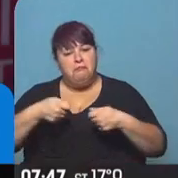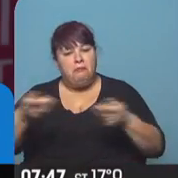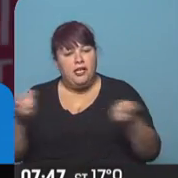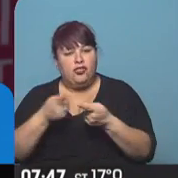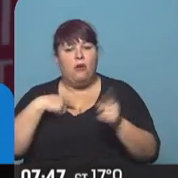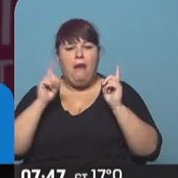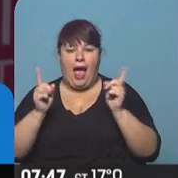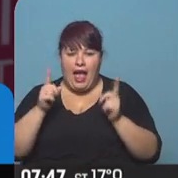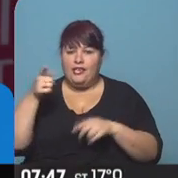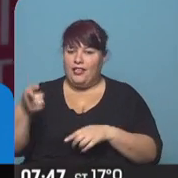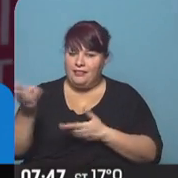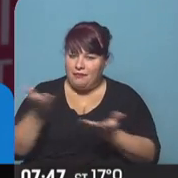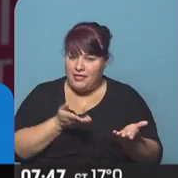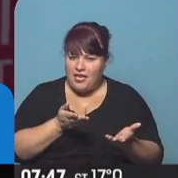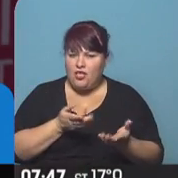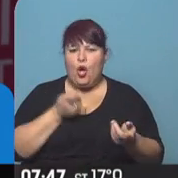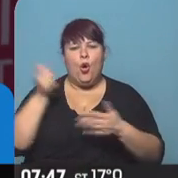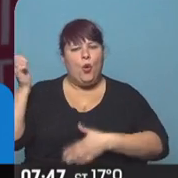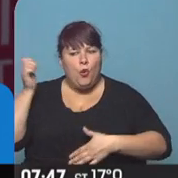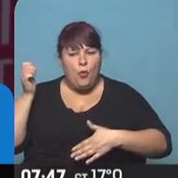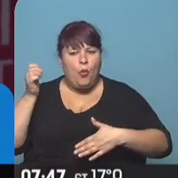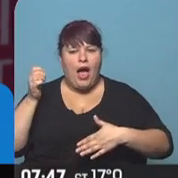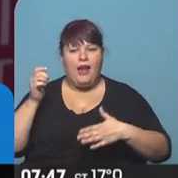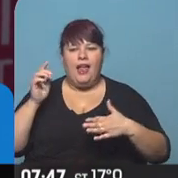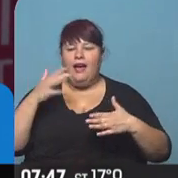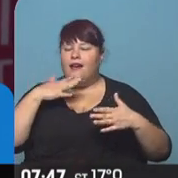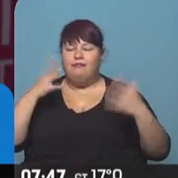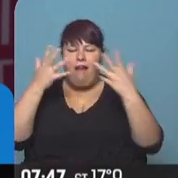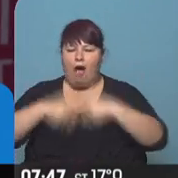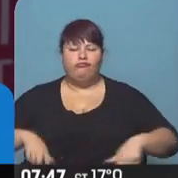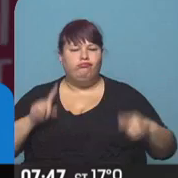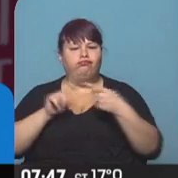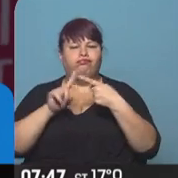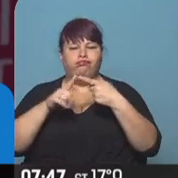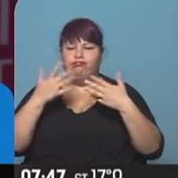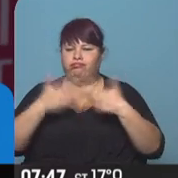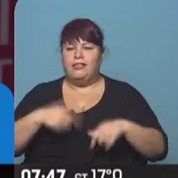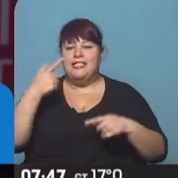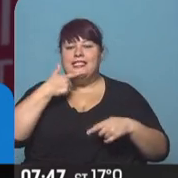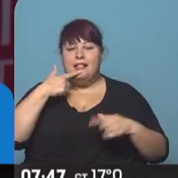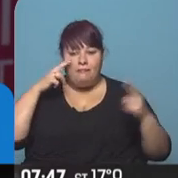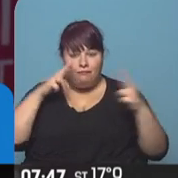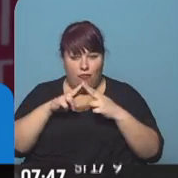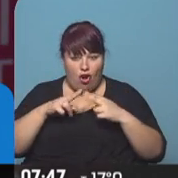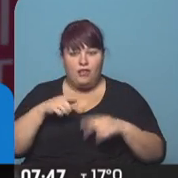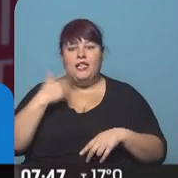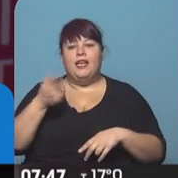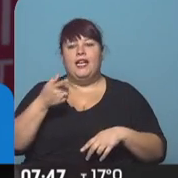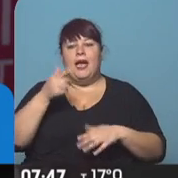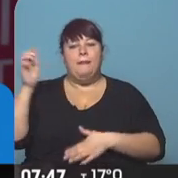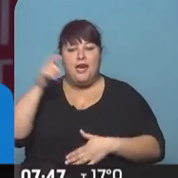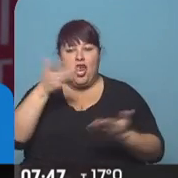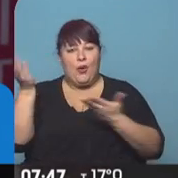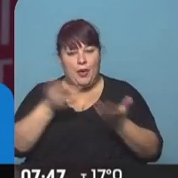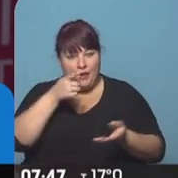mi maestro, ella, y bailamos y nos entendimos al toque, sí, o sea, nos conocimos en septiembre, le realizaban la milonga